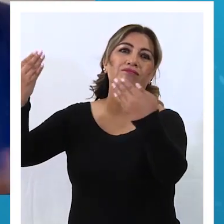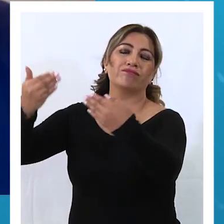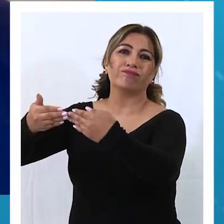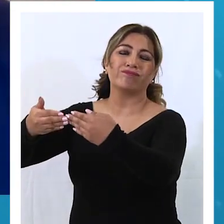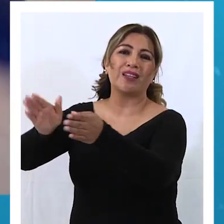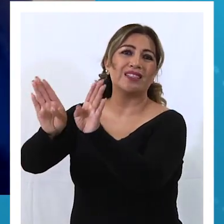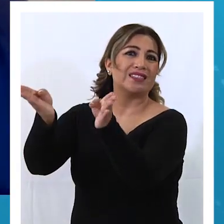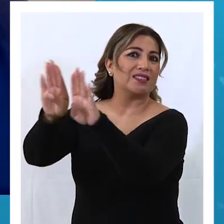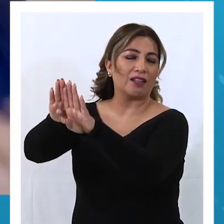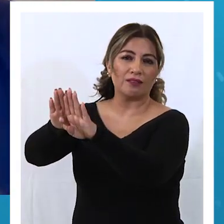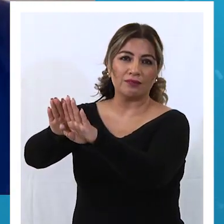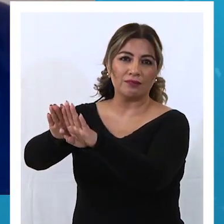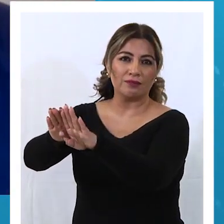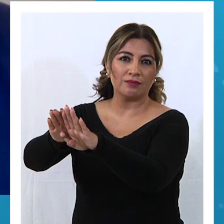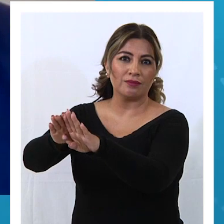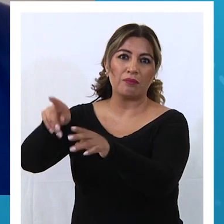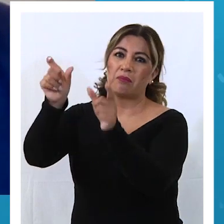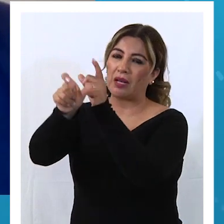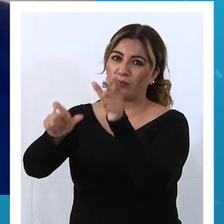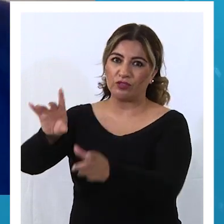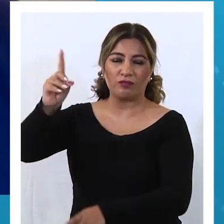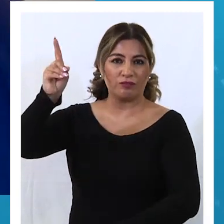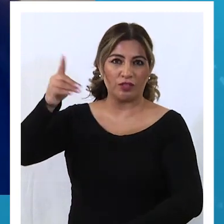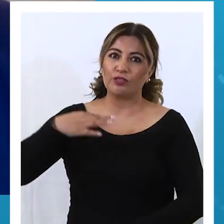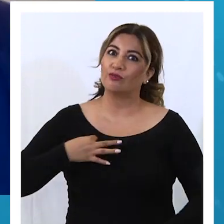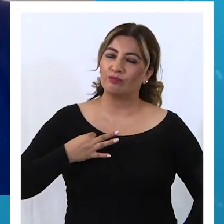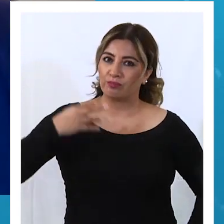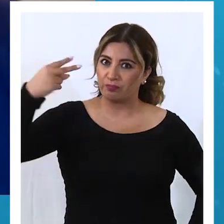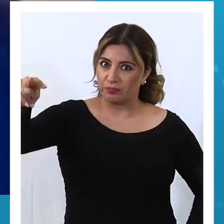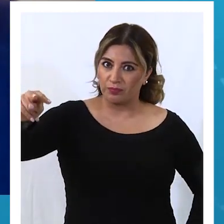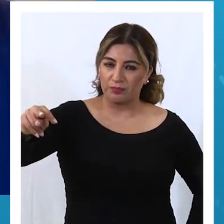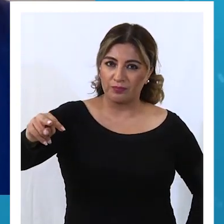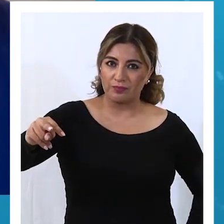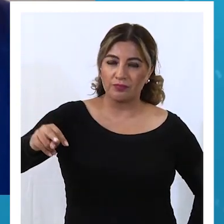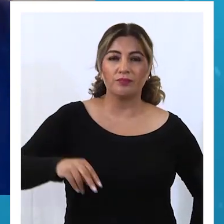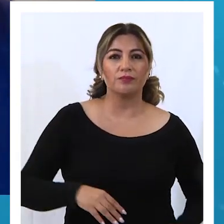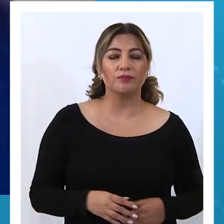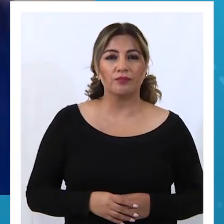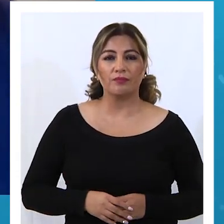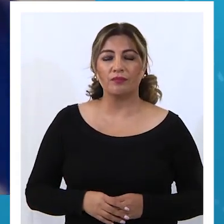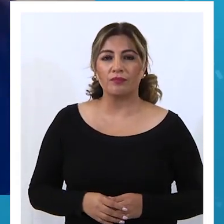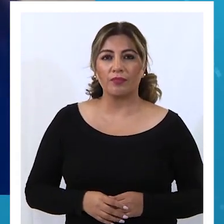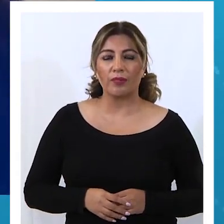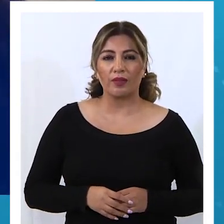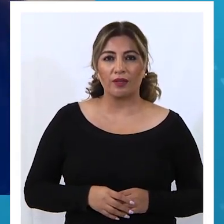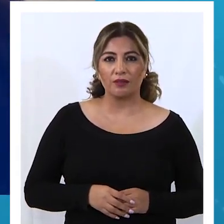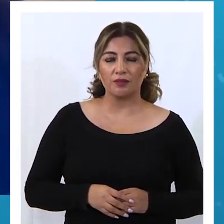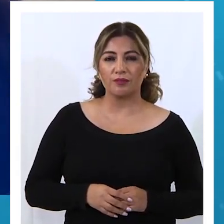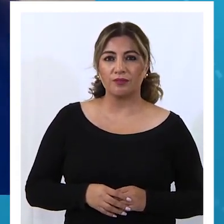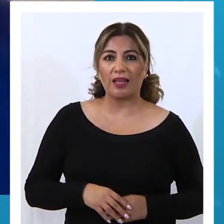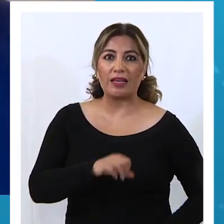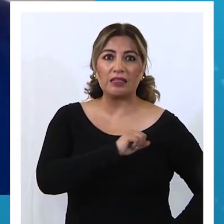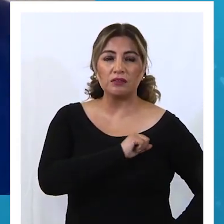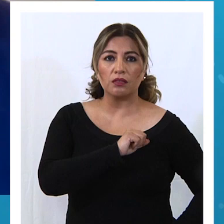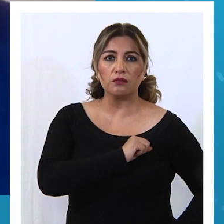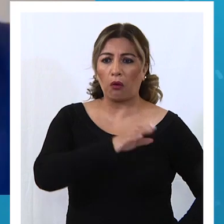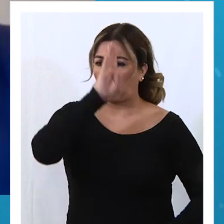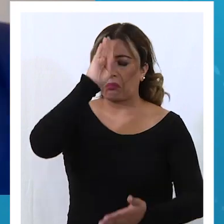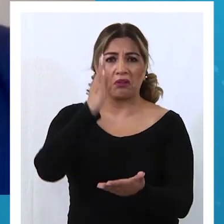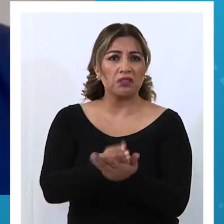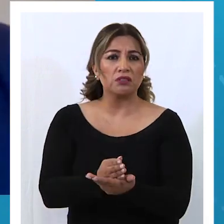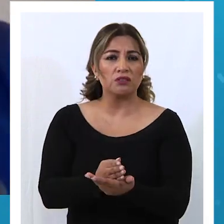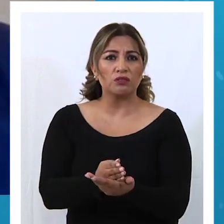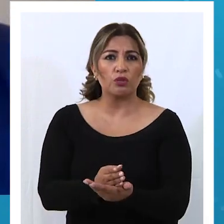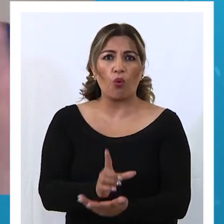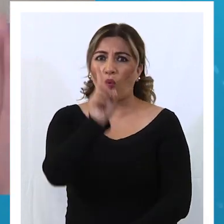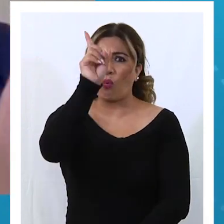fronteras completamente, incluso para sus propios ciudadanos, para la misma gente de Bolivia. Sin embargo, en Santiago se toma la